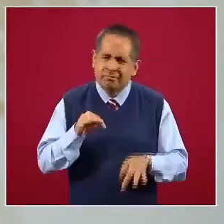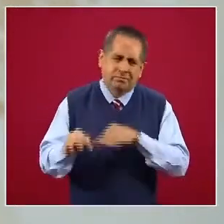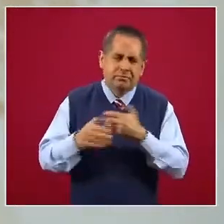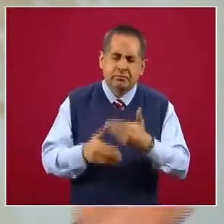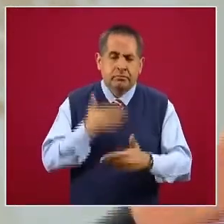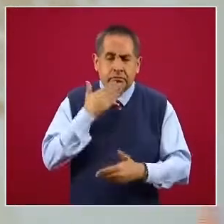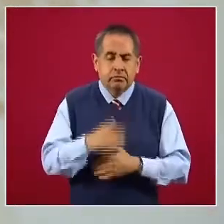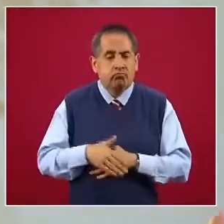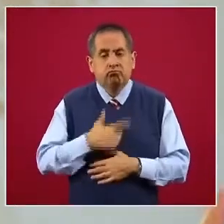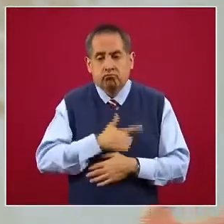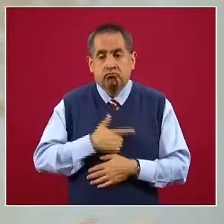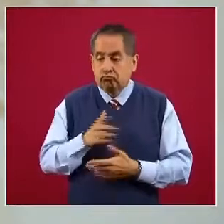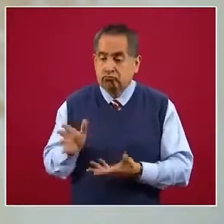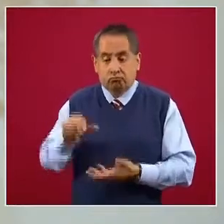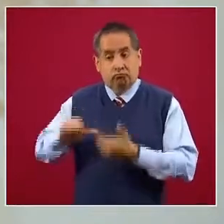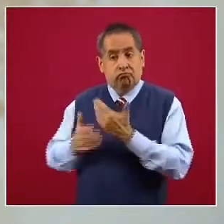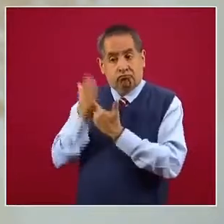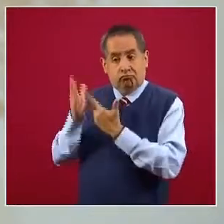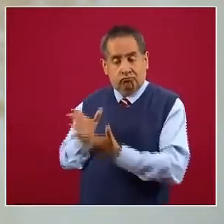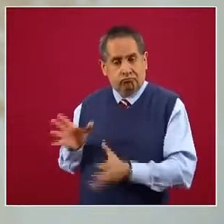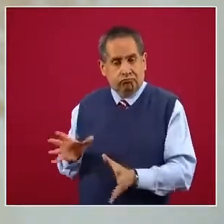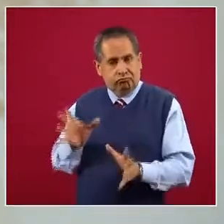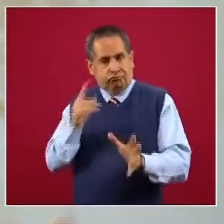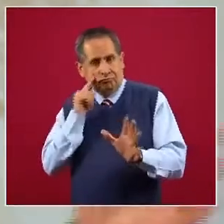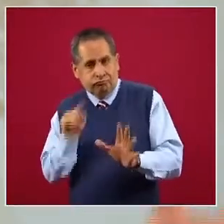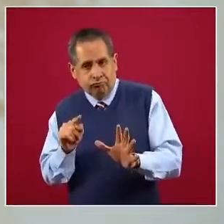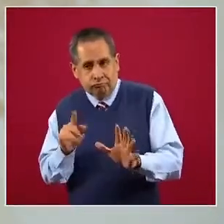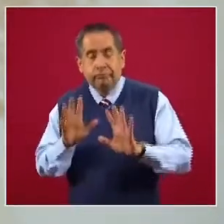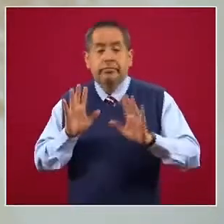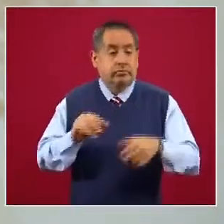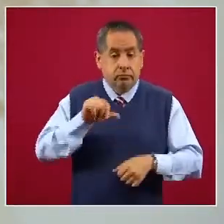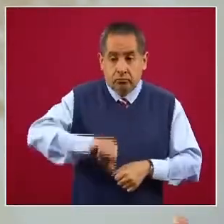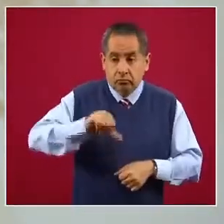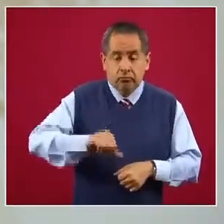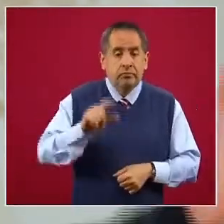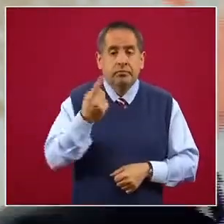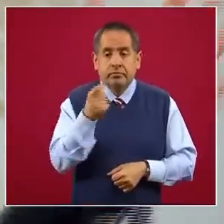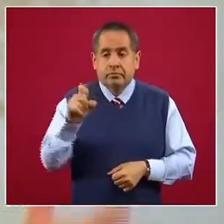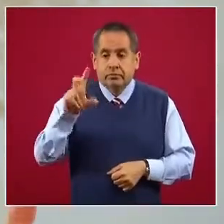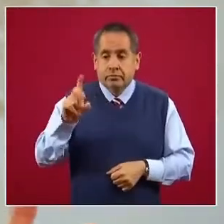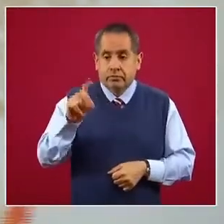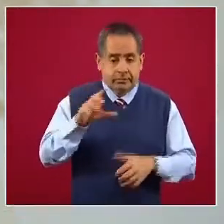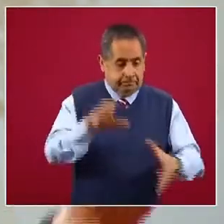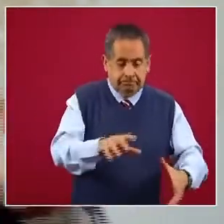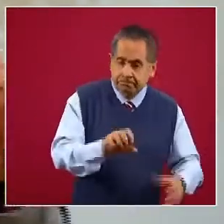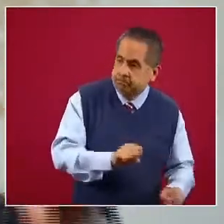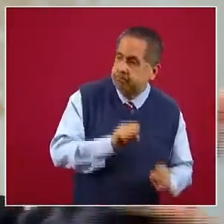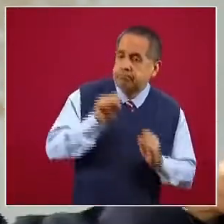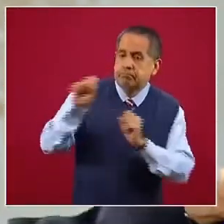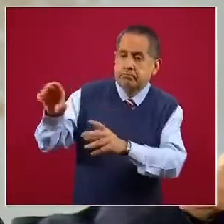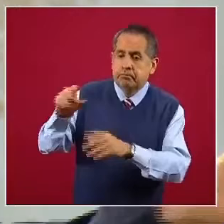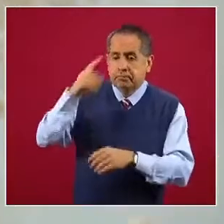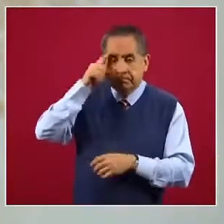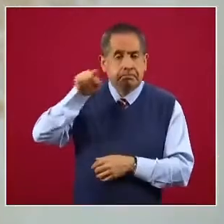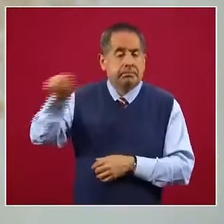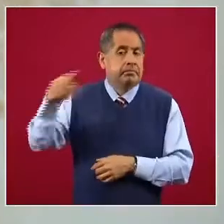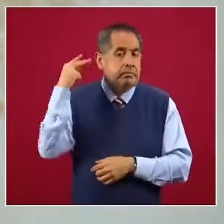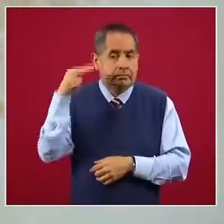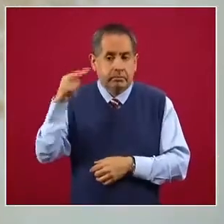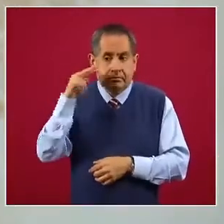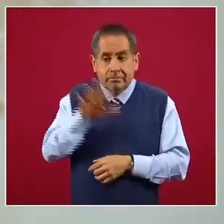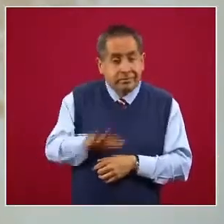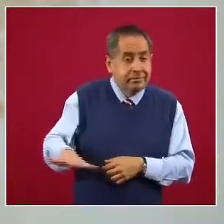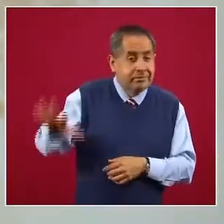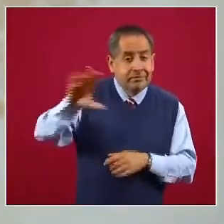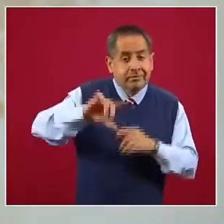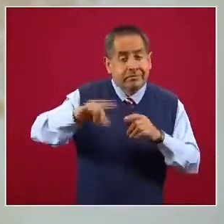sobresaliente. Entonces nos dio gusto presentar en la mañana los ventiladores y 130 de ellos se van a Veracruz para cubrir el extenso